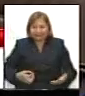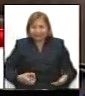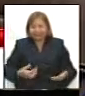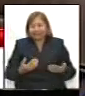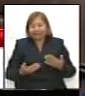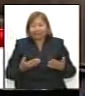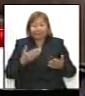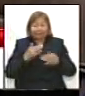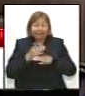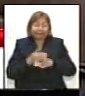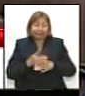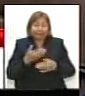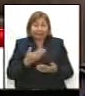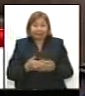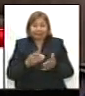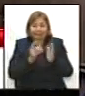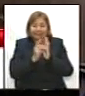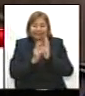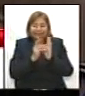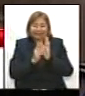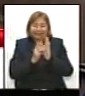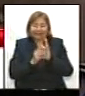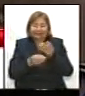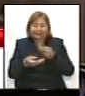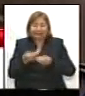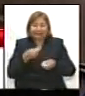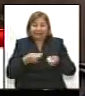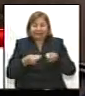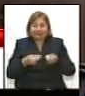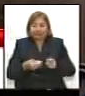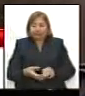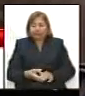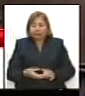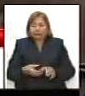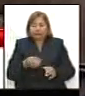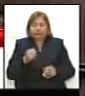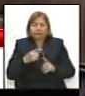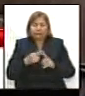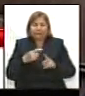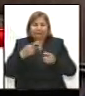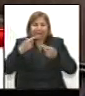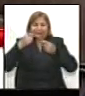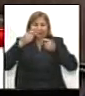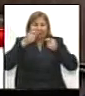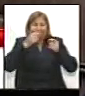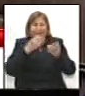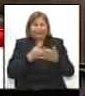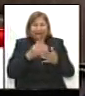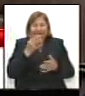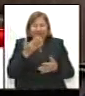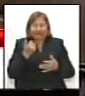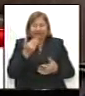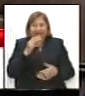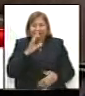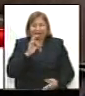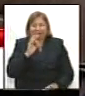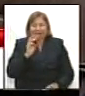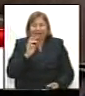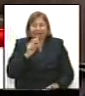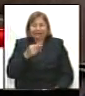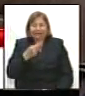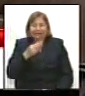Ha ingresado para dictamen de la Comisión de Comercio Exterior y Turismo el proyecto de ley